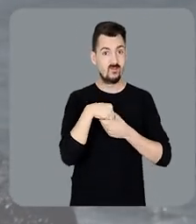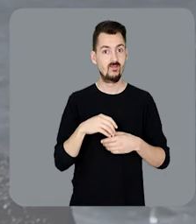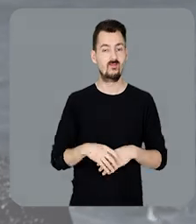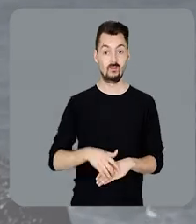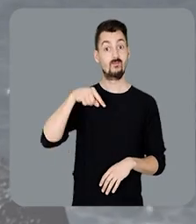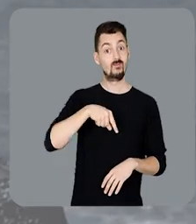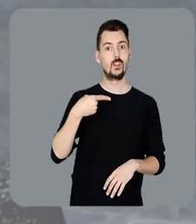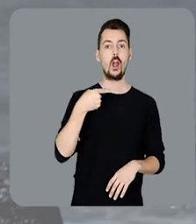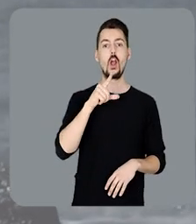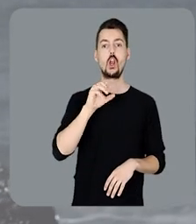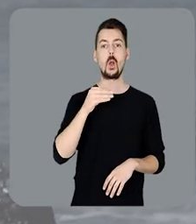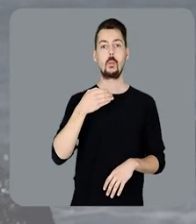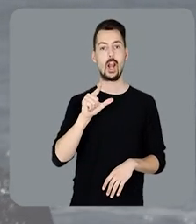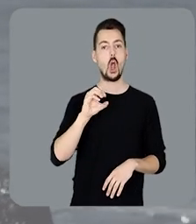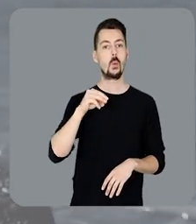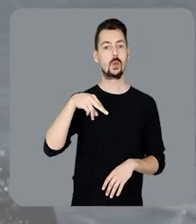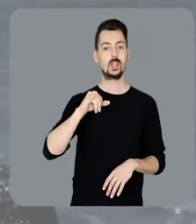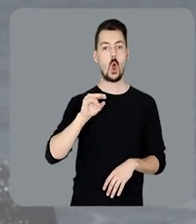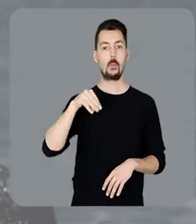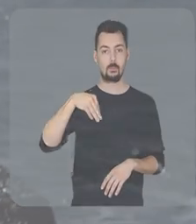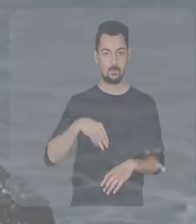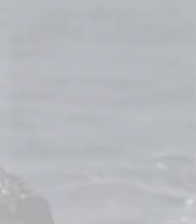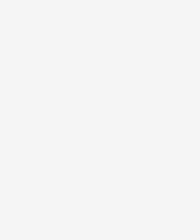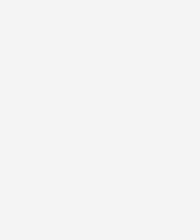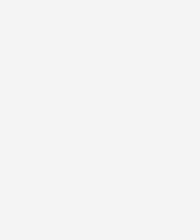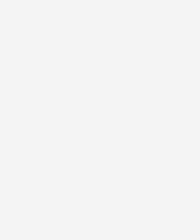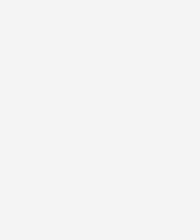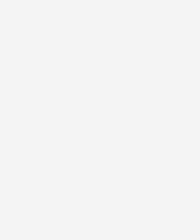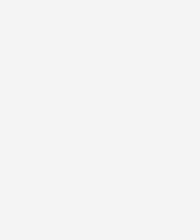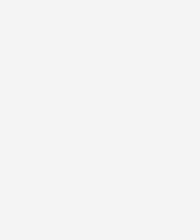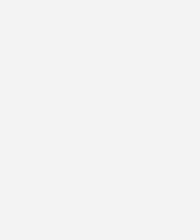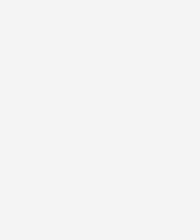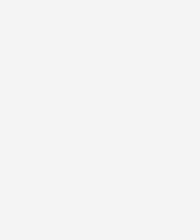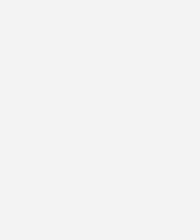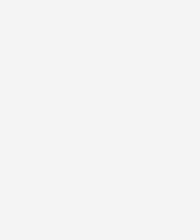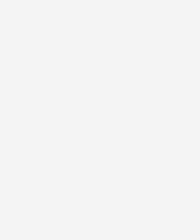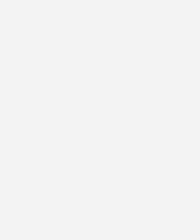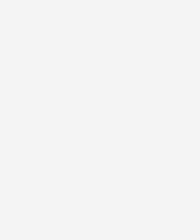Una experiencia apasionante. ¿Nos acompañas? Global Omnium.